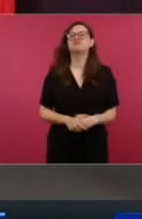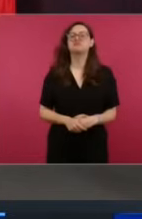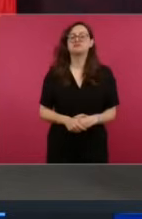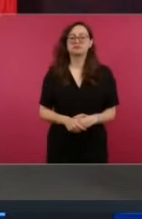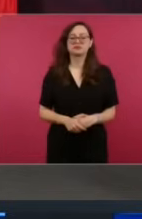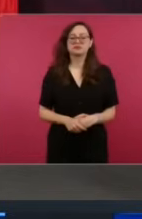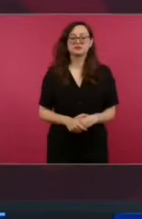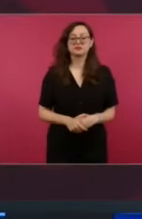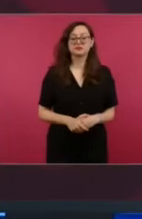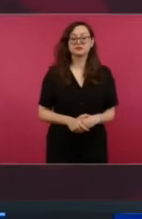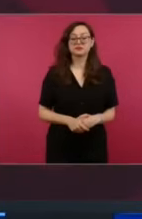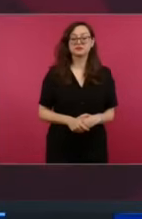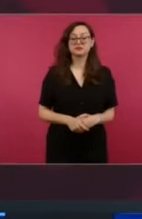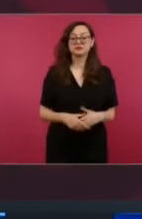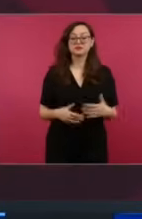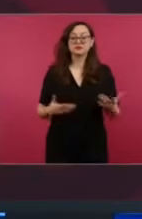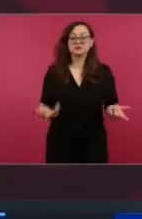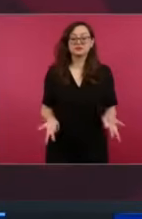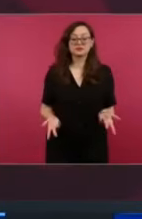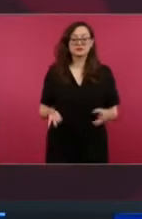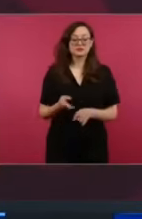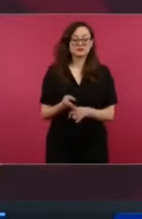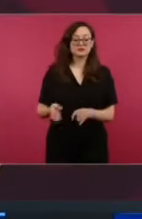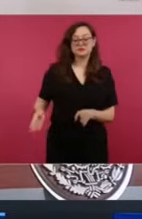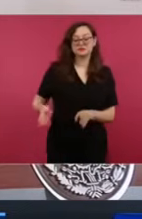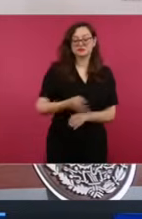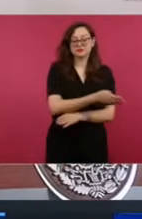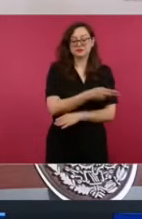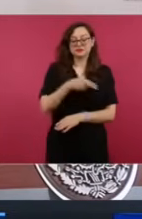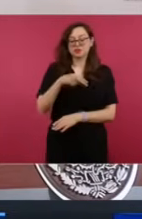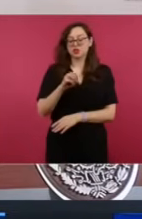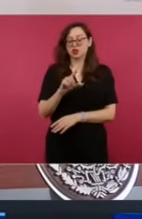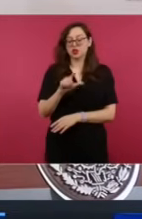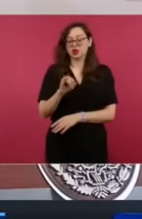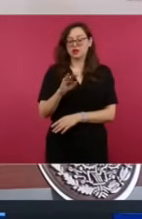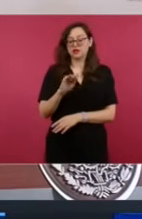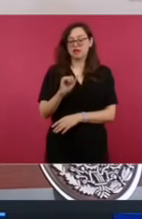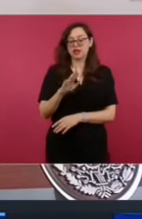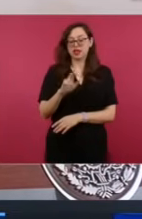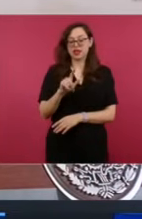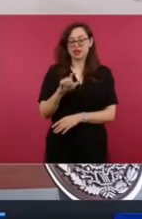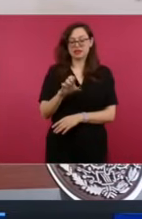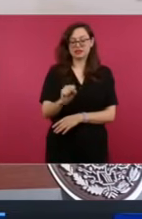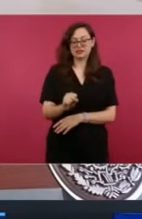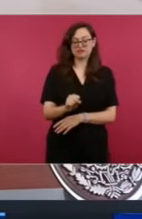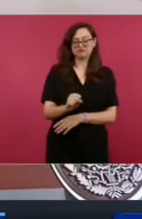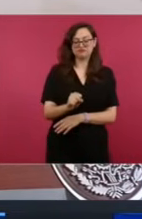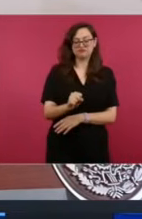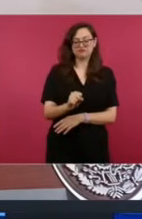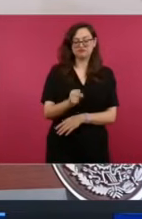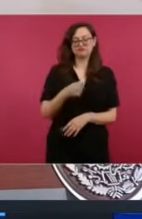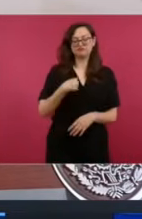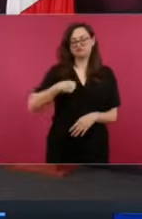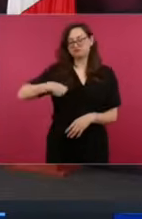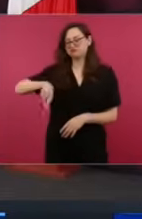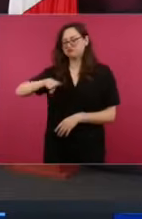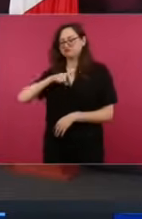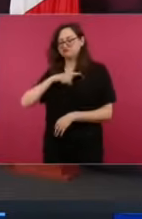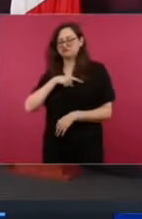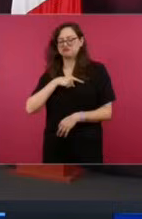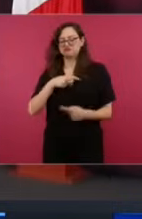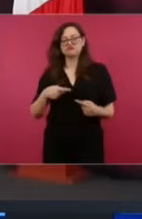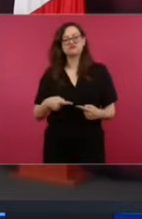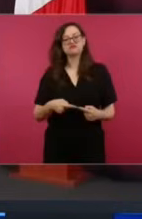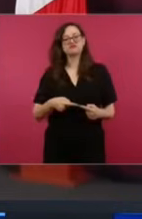restos humanos en Iztapalapa y Tláhuac, la verdad es que pues hicieron un